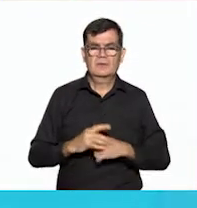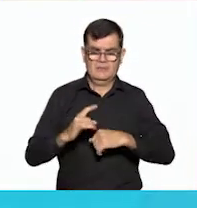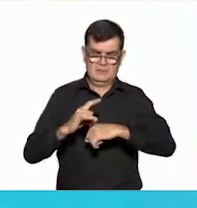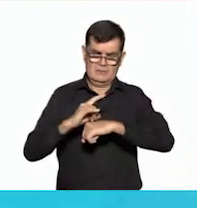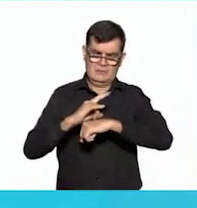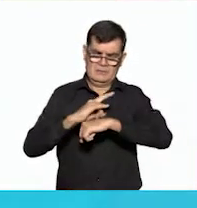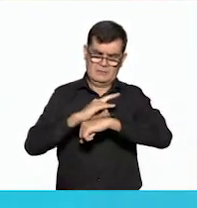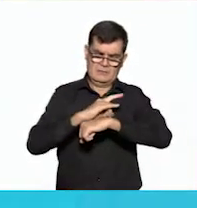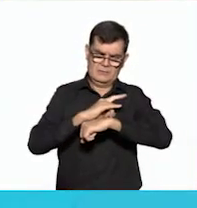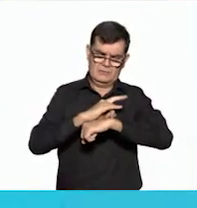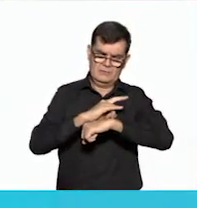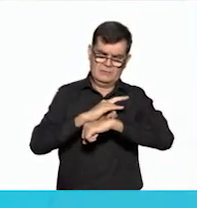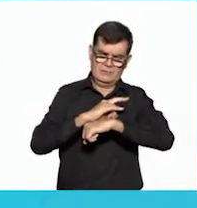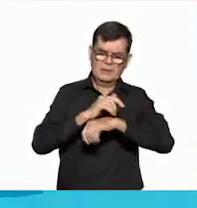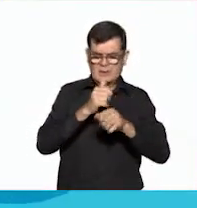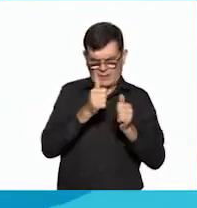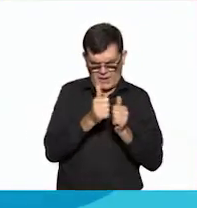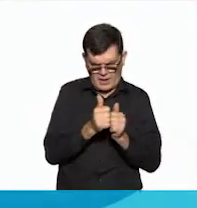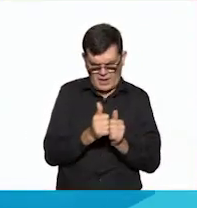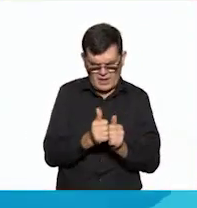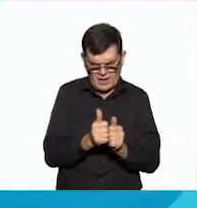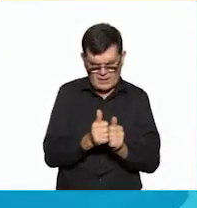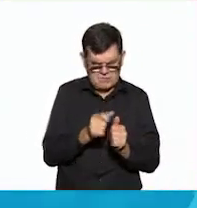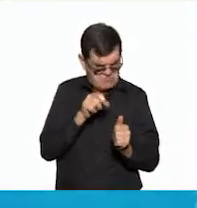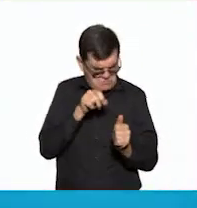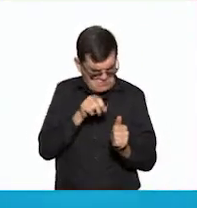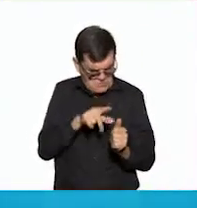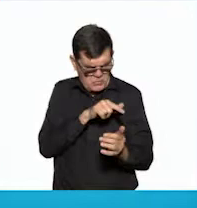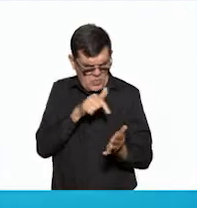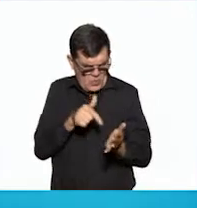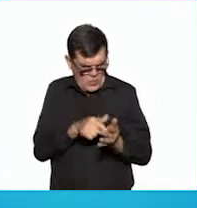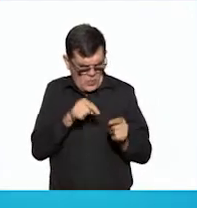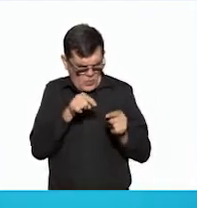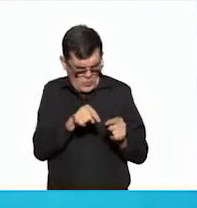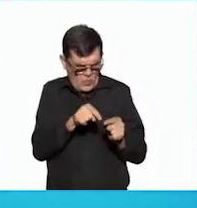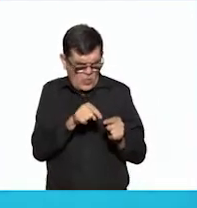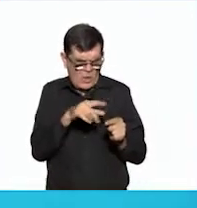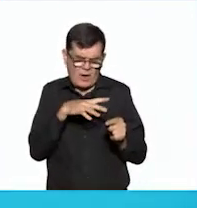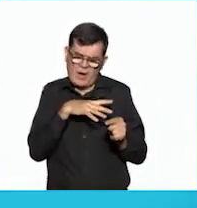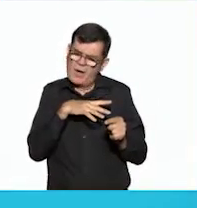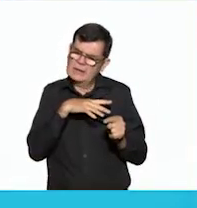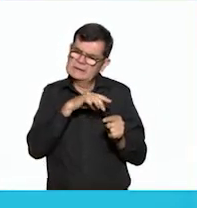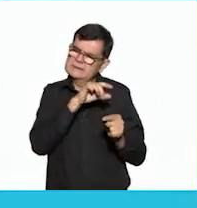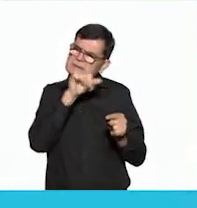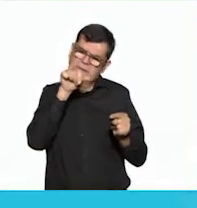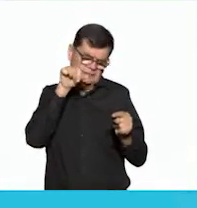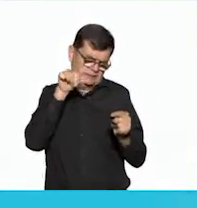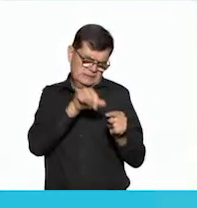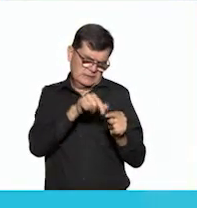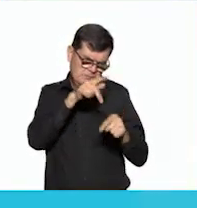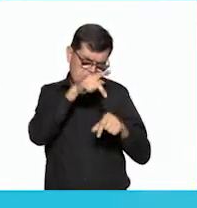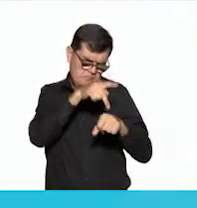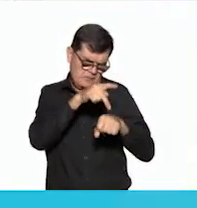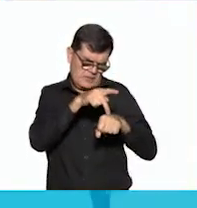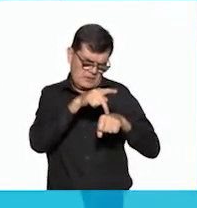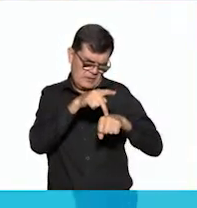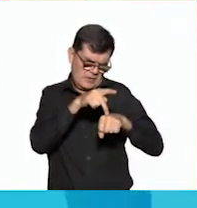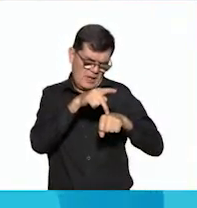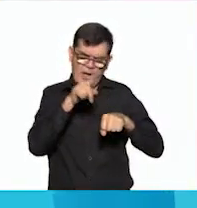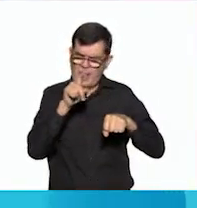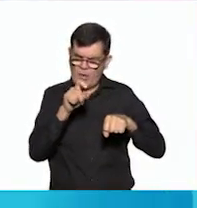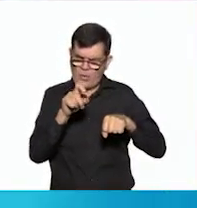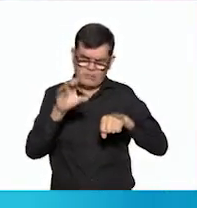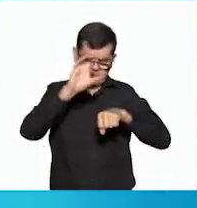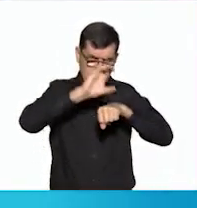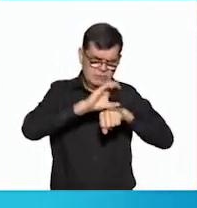Caracol, estate quieto. Donde tú estés, estará el centro. La piedra sobre el agua y